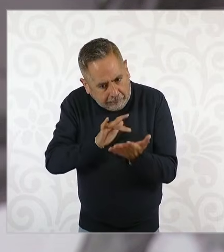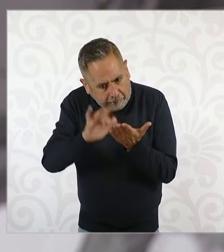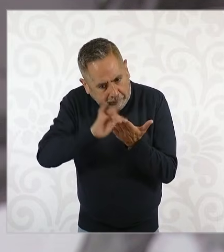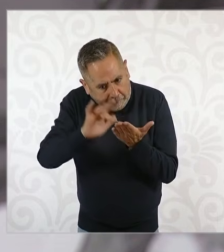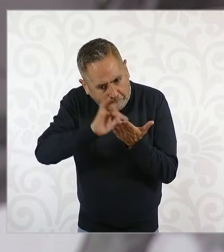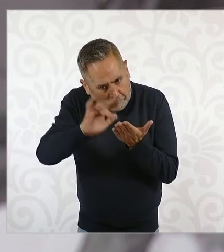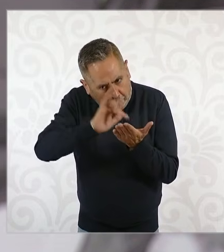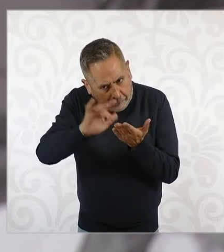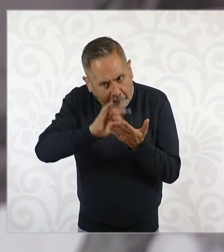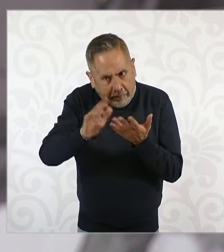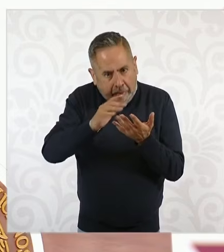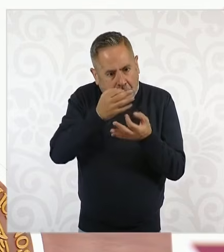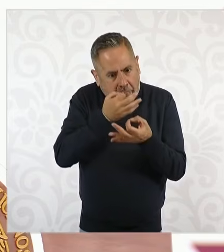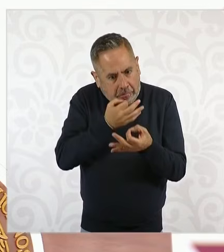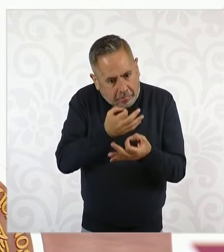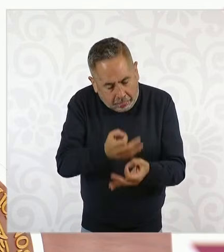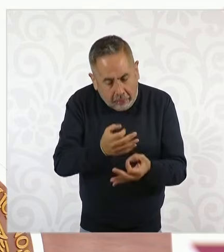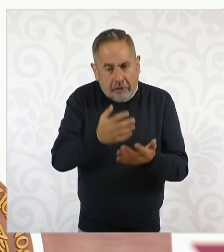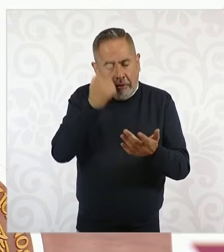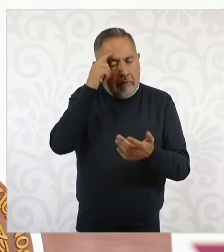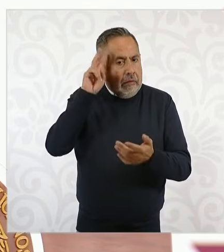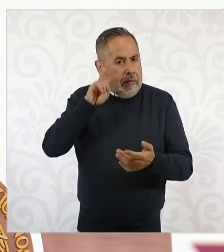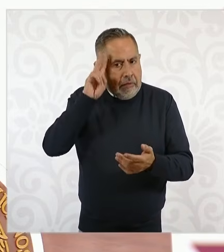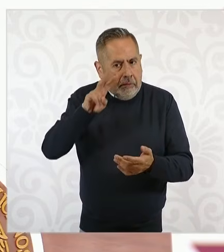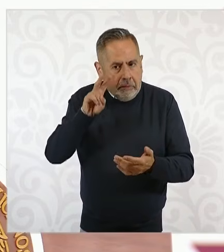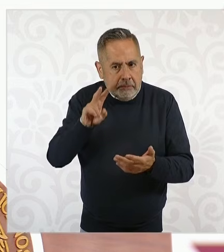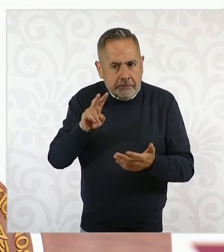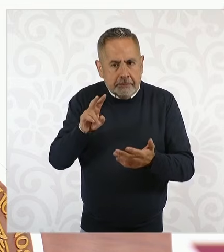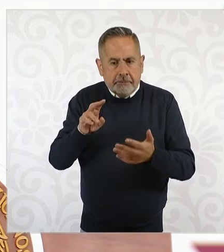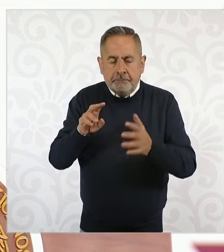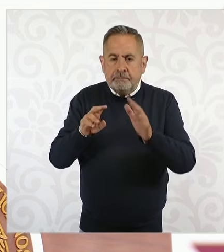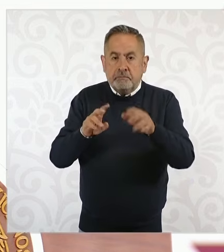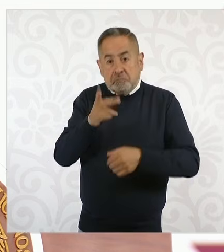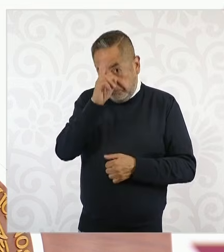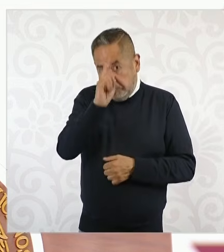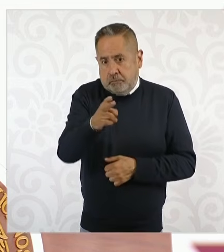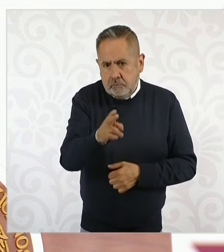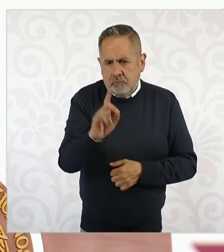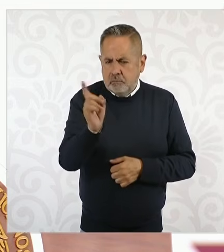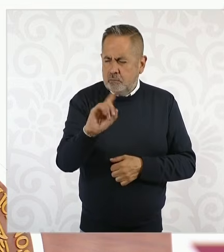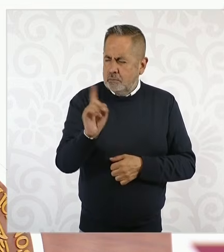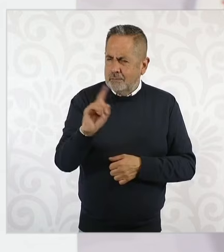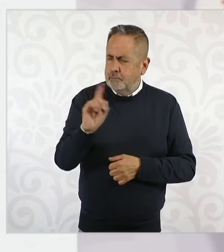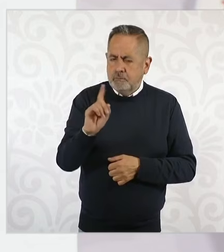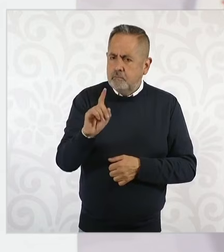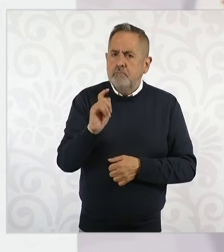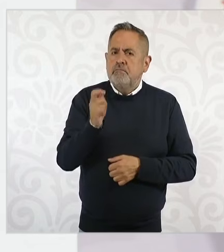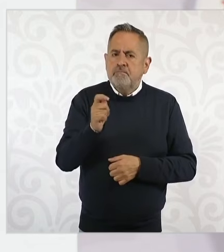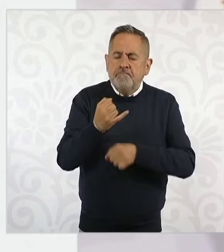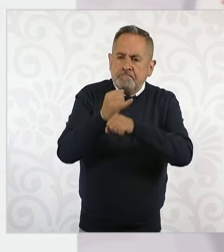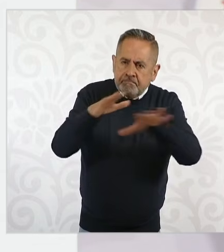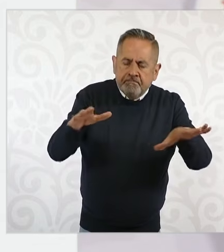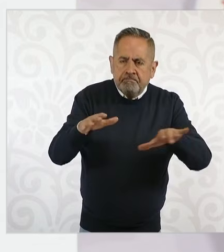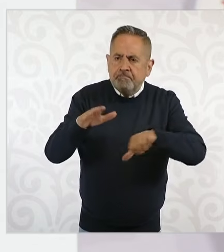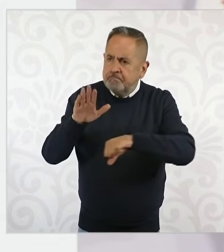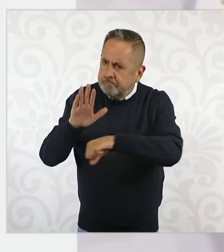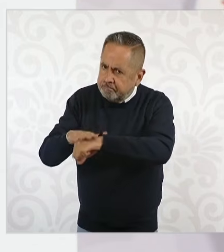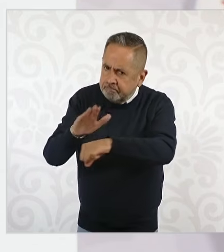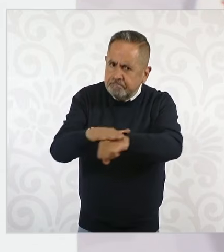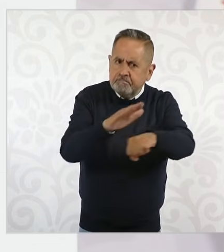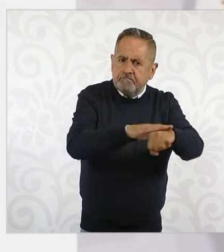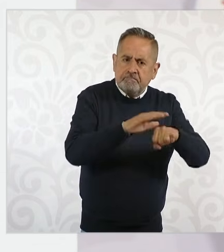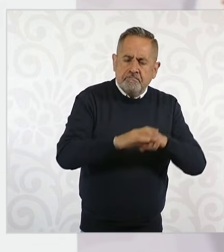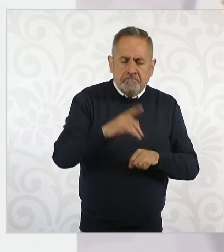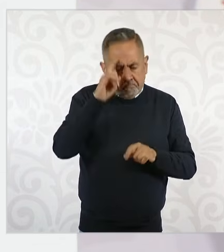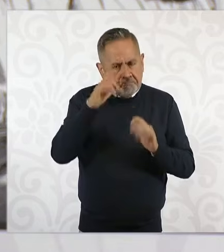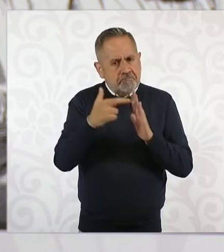a través de las redes sociales y de las plataformas. No se trata de prohibir, sino de informar y generar condiciones